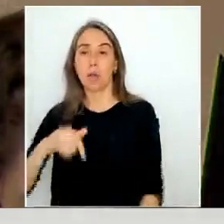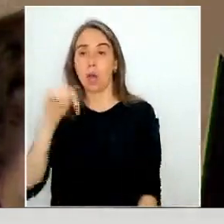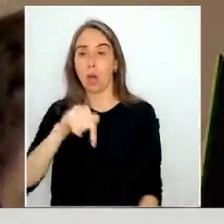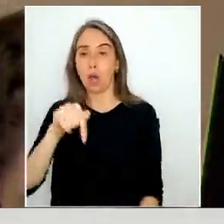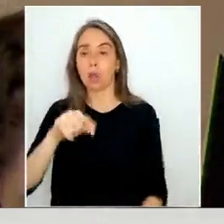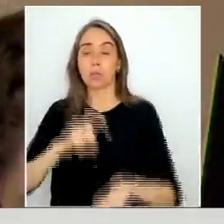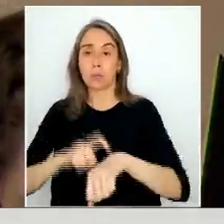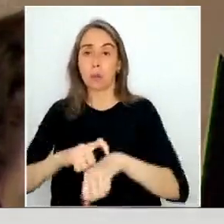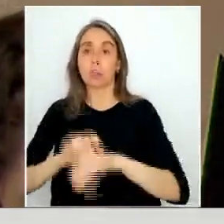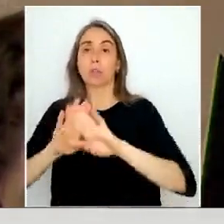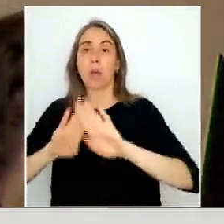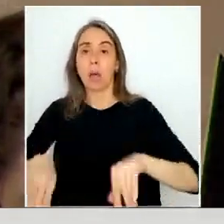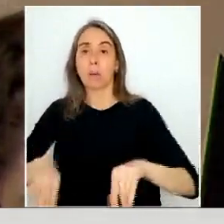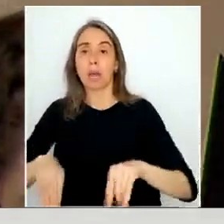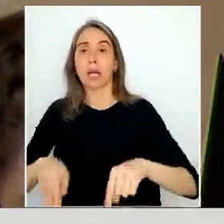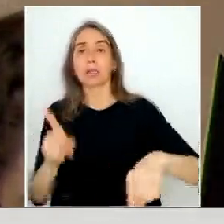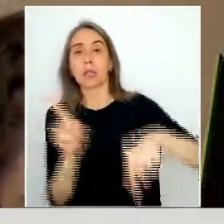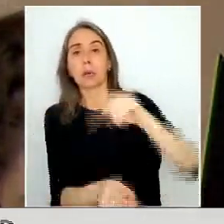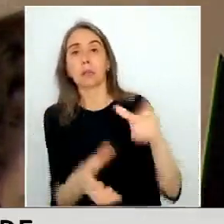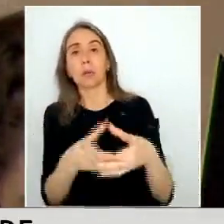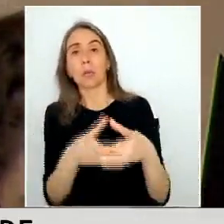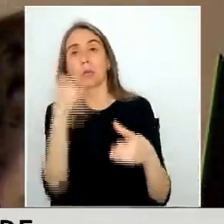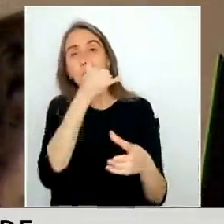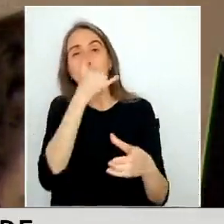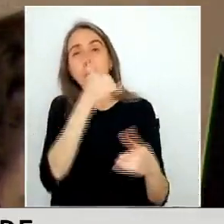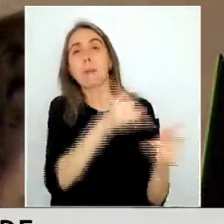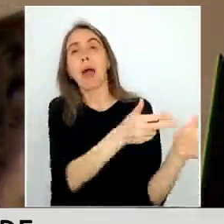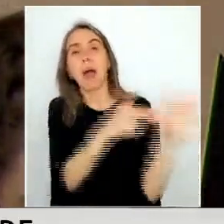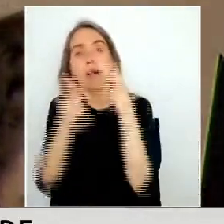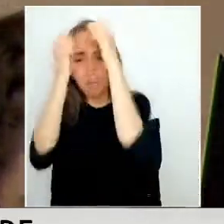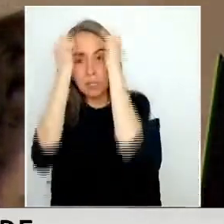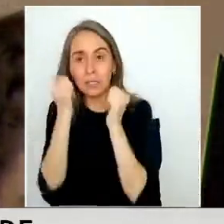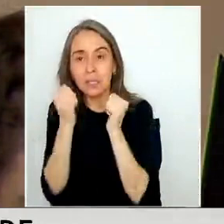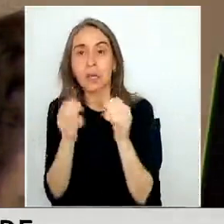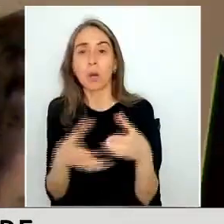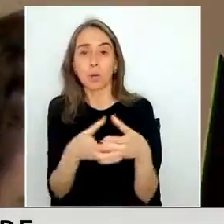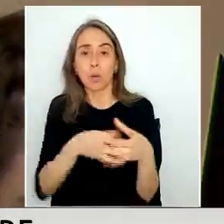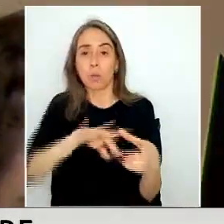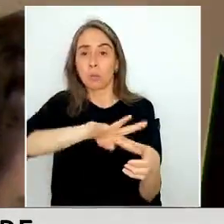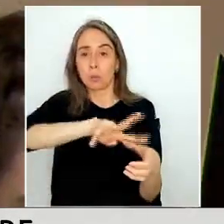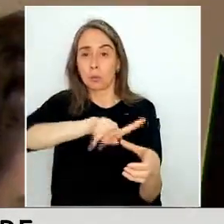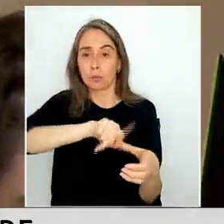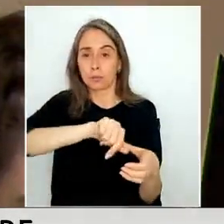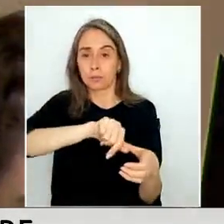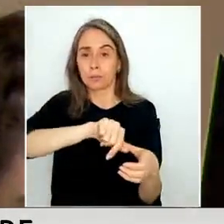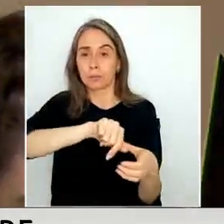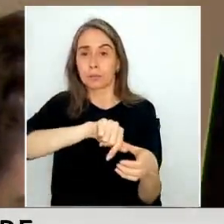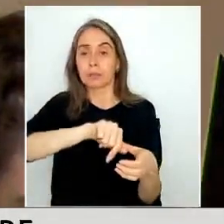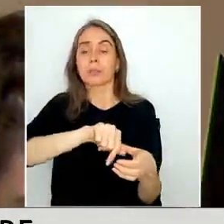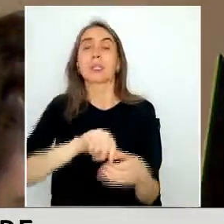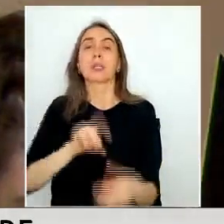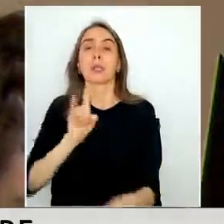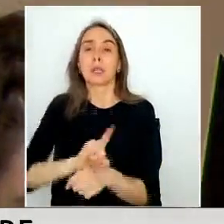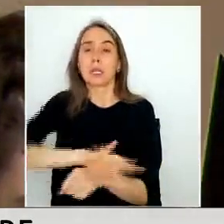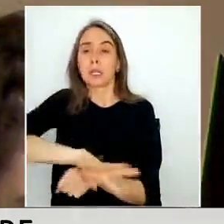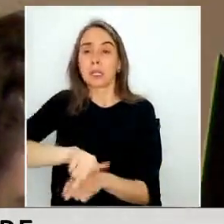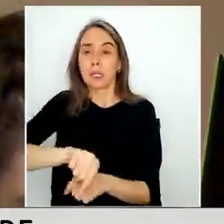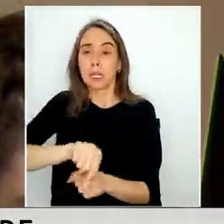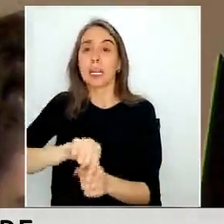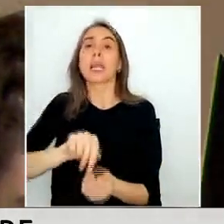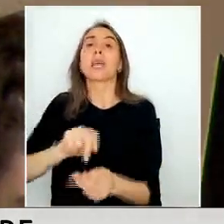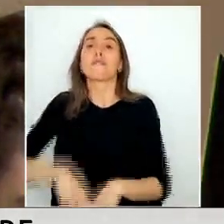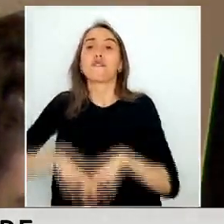combate al crimen organizado creo que las organizaciones delictuales descan el estado de chile a través de los distintos mecanismos